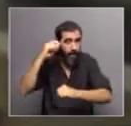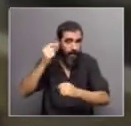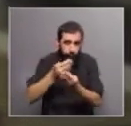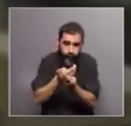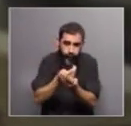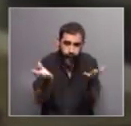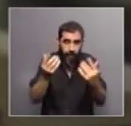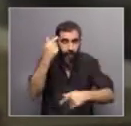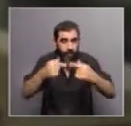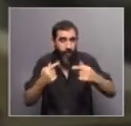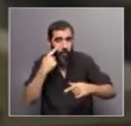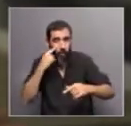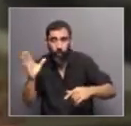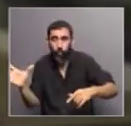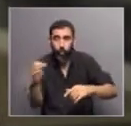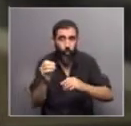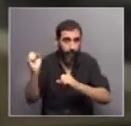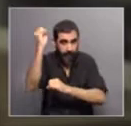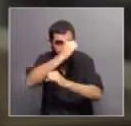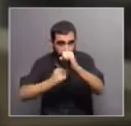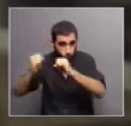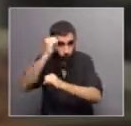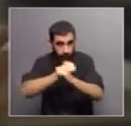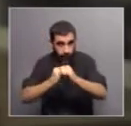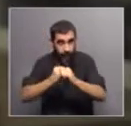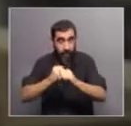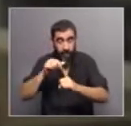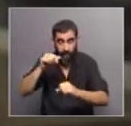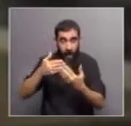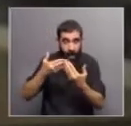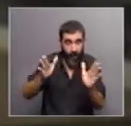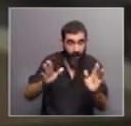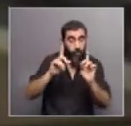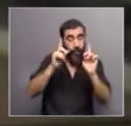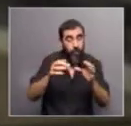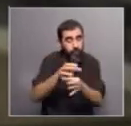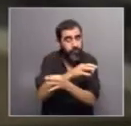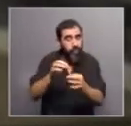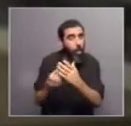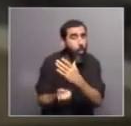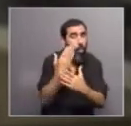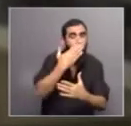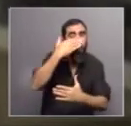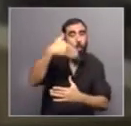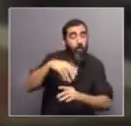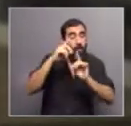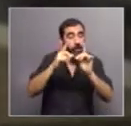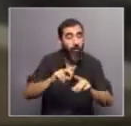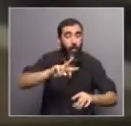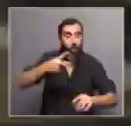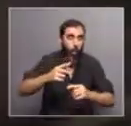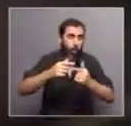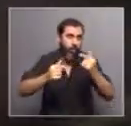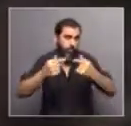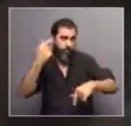ensayo que cubra todas las tecnologías, las tradicionales de hogar abierto, pero también las eficientes de doble